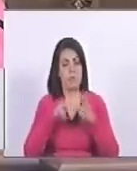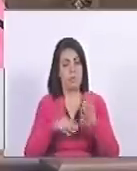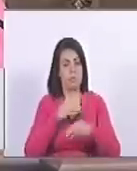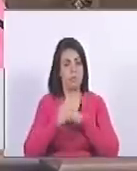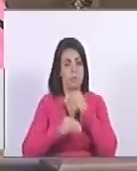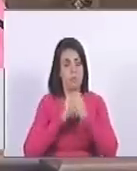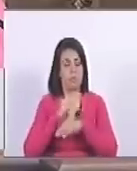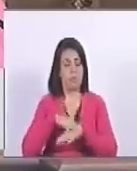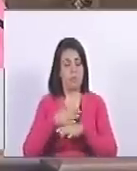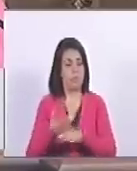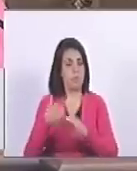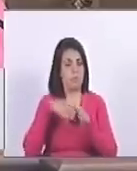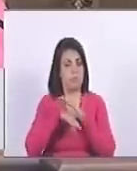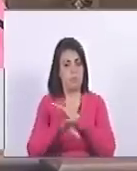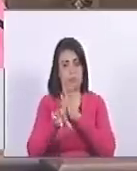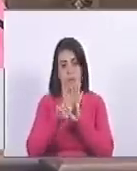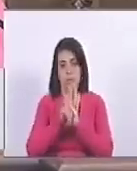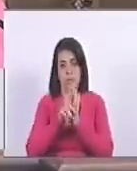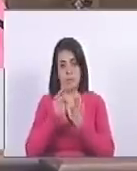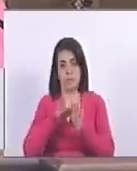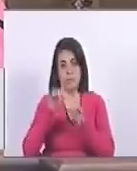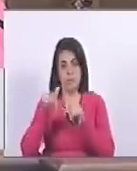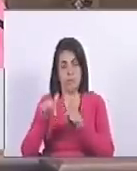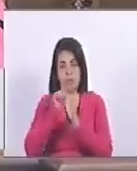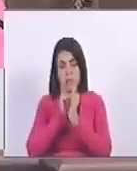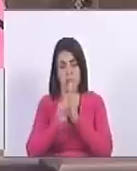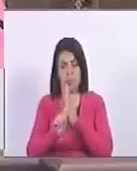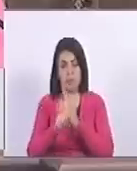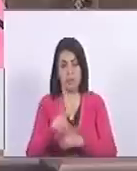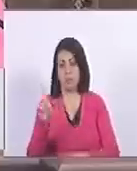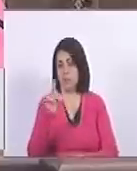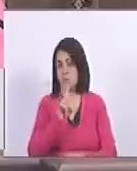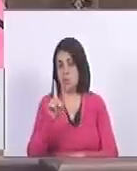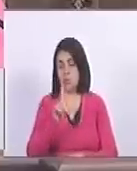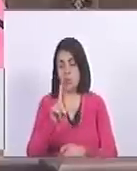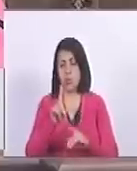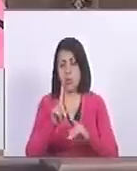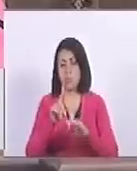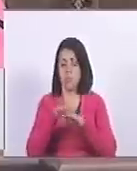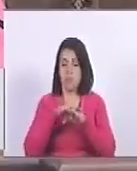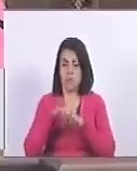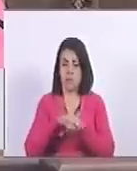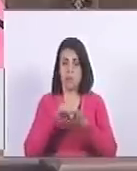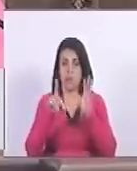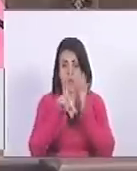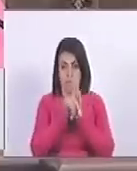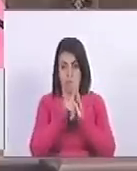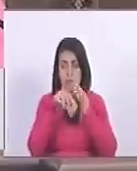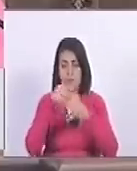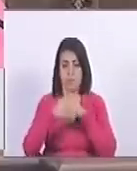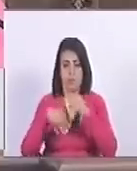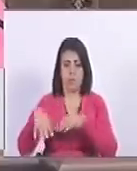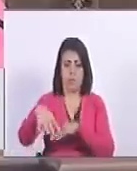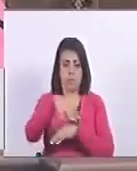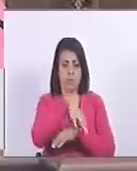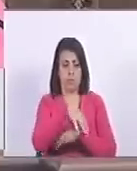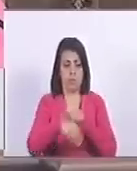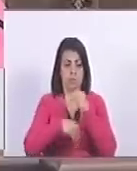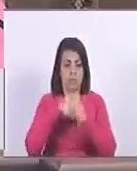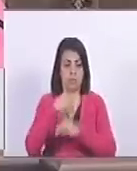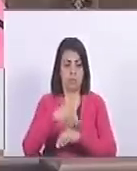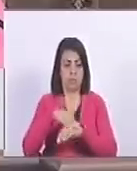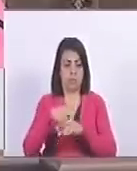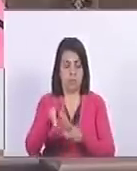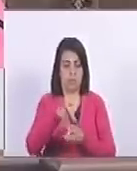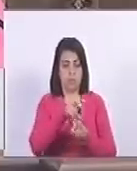señaladas como de reserva legal por este artículo. No obstante, ley estatal u ordenanza creadora